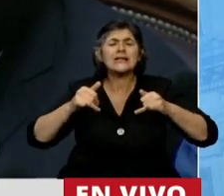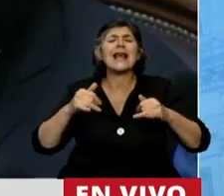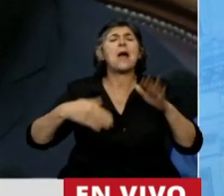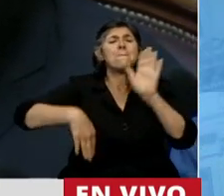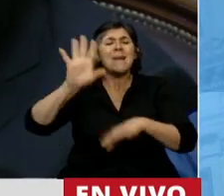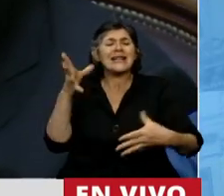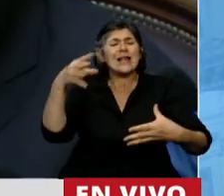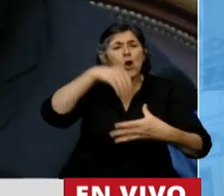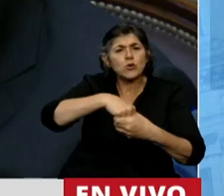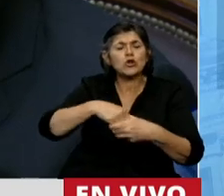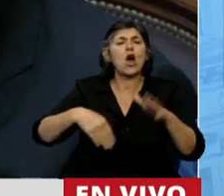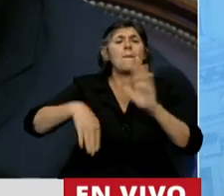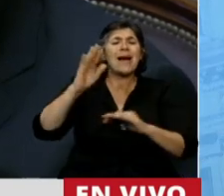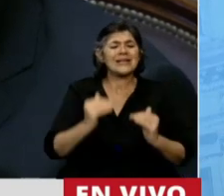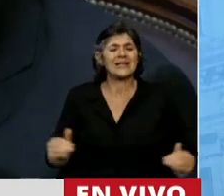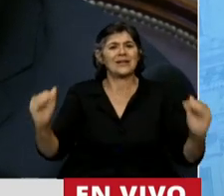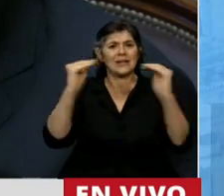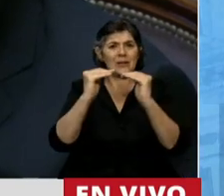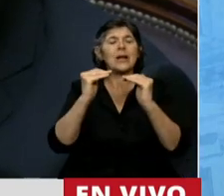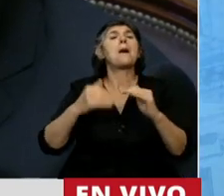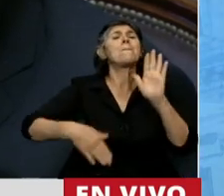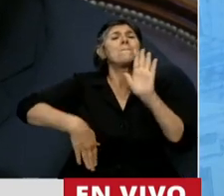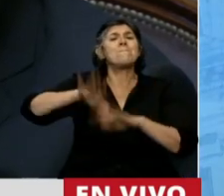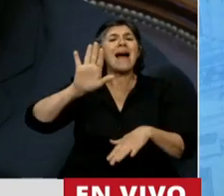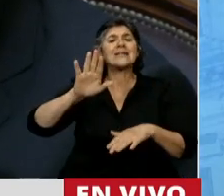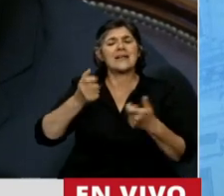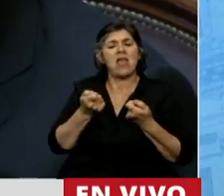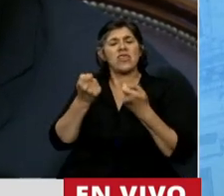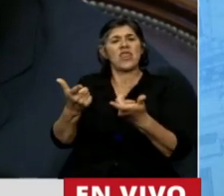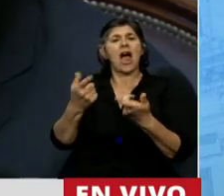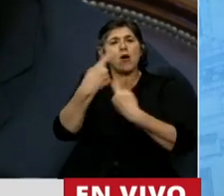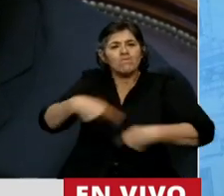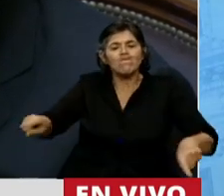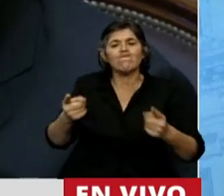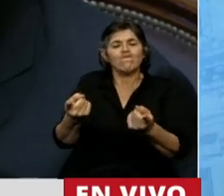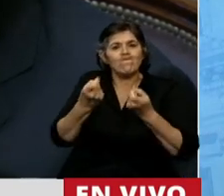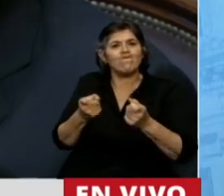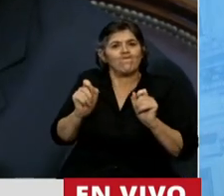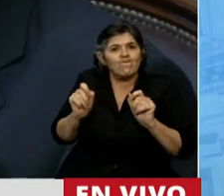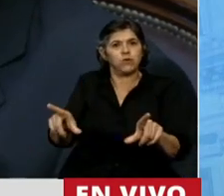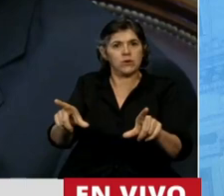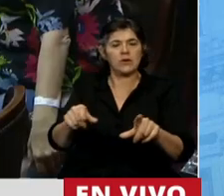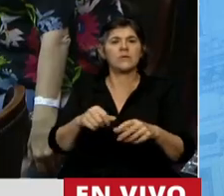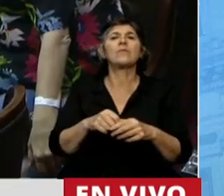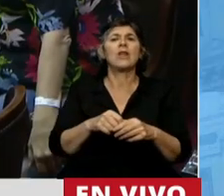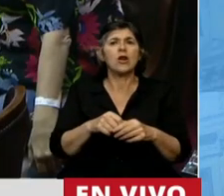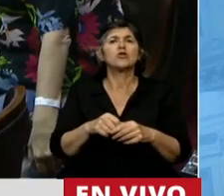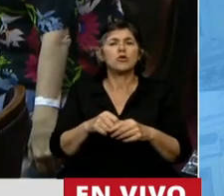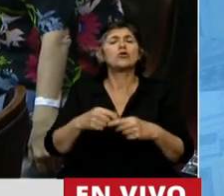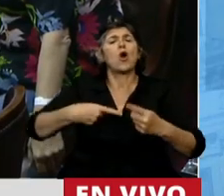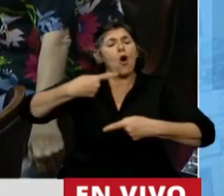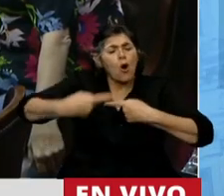equidad y con sobre todas las cosas con mayor justicia social así que nosotros invitamos a todos a seguir